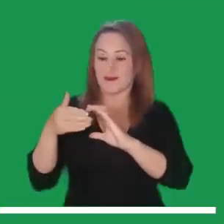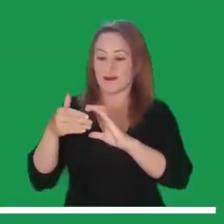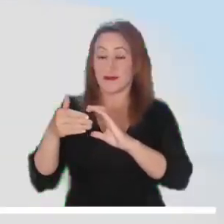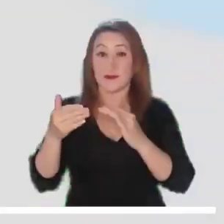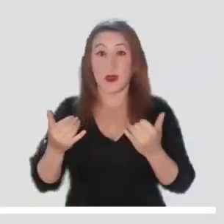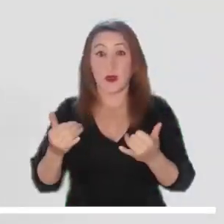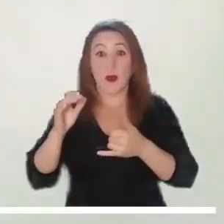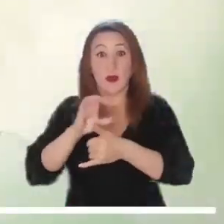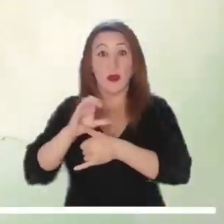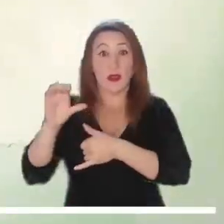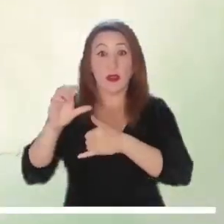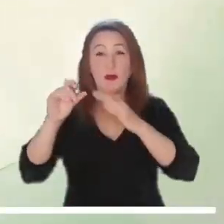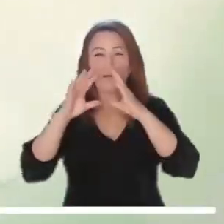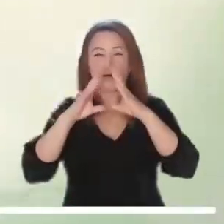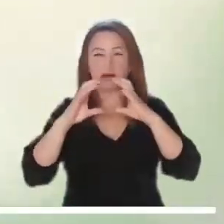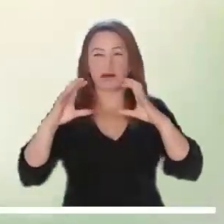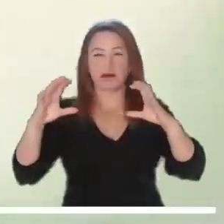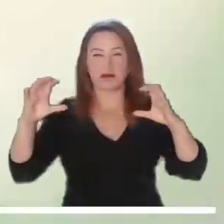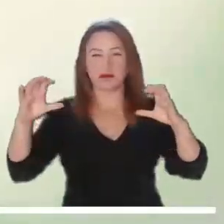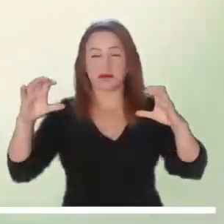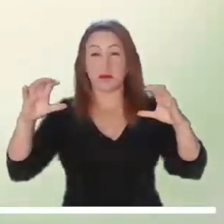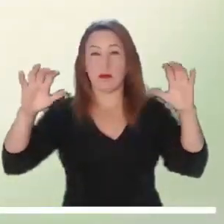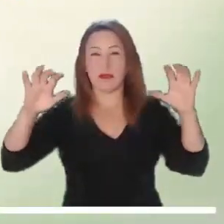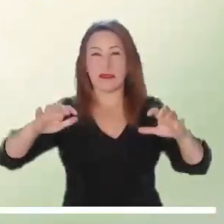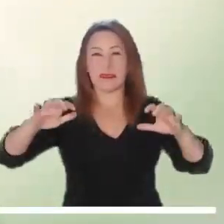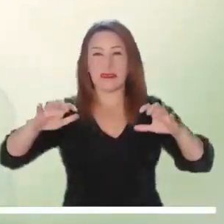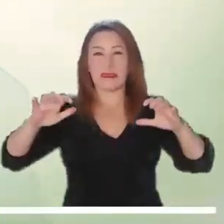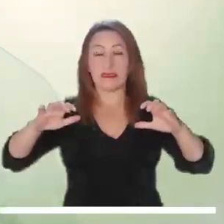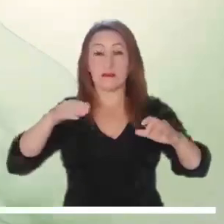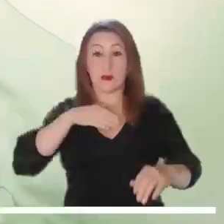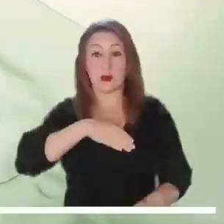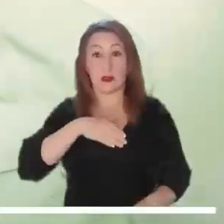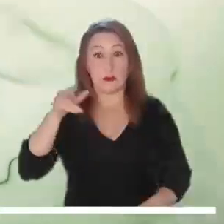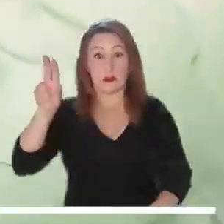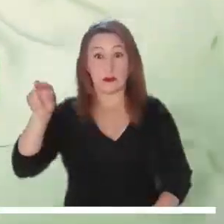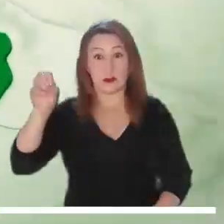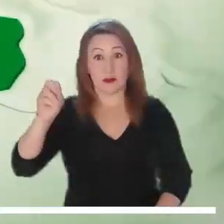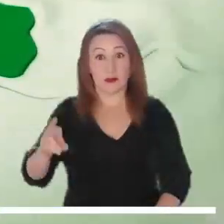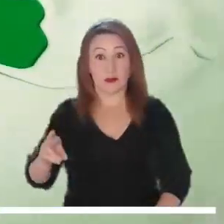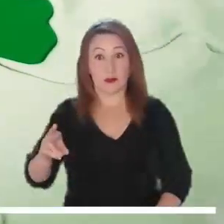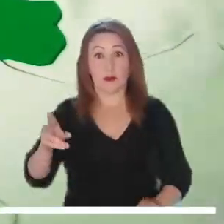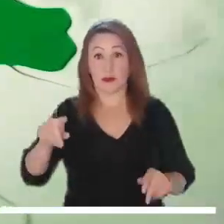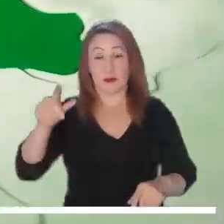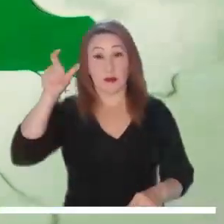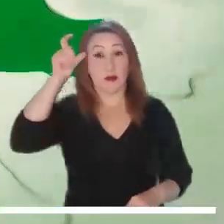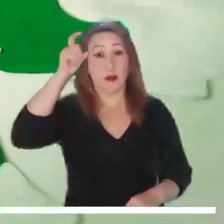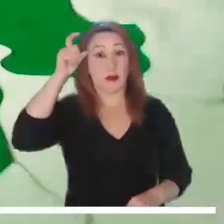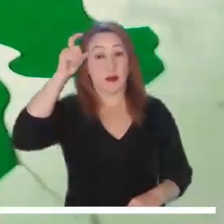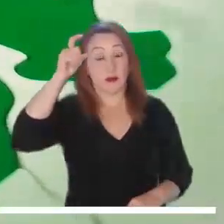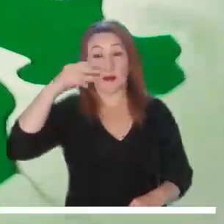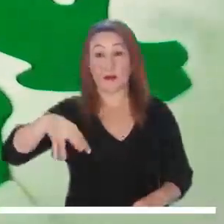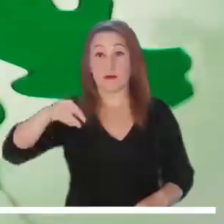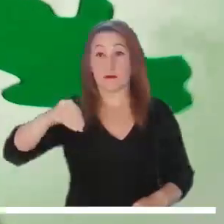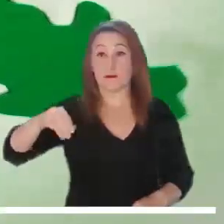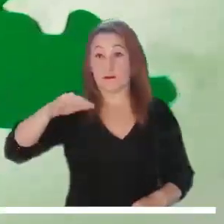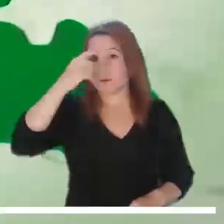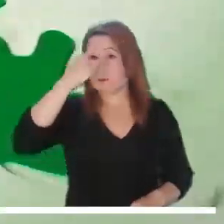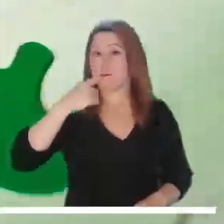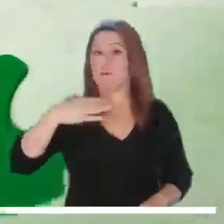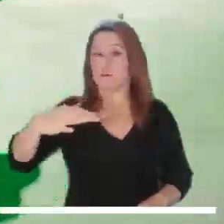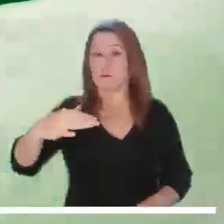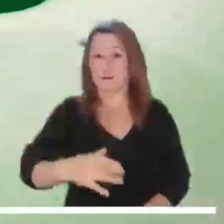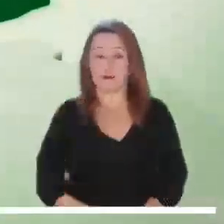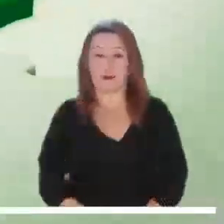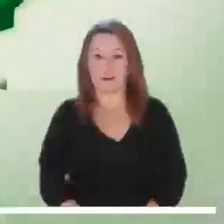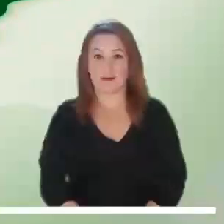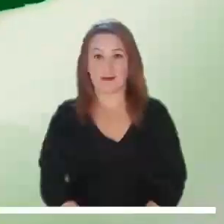Las nubes dominarán el paisaje caribeño, activando lluvias en el sur de Bolívar y Sucre, así como en amplias zonas de Córdoba y la Sierra